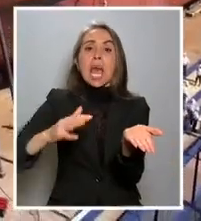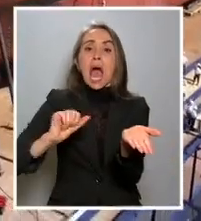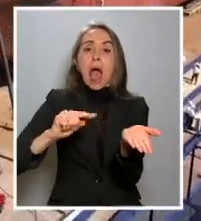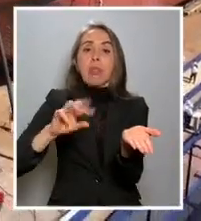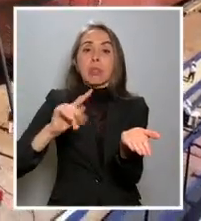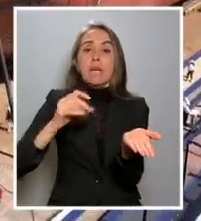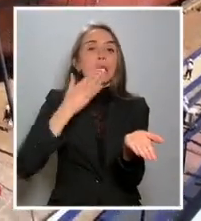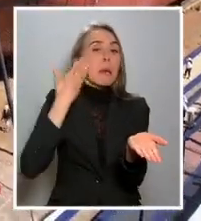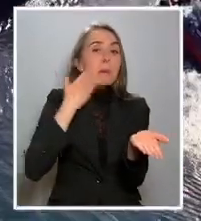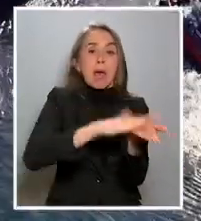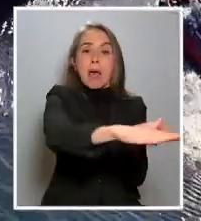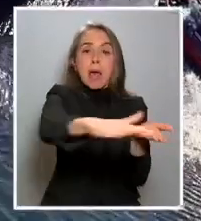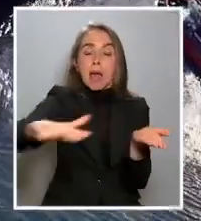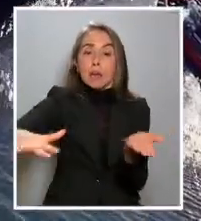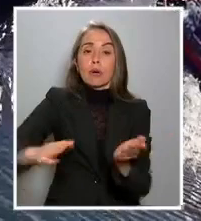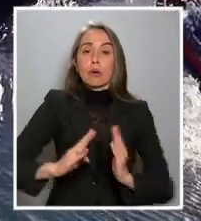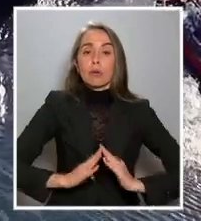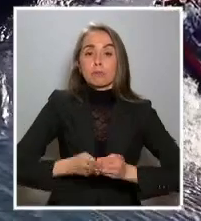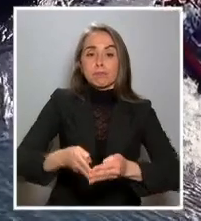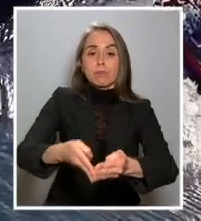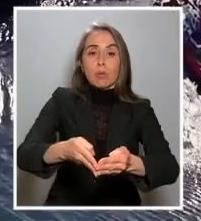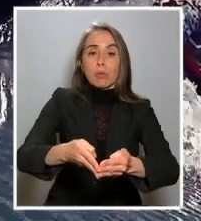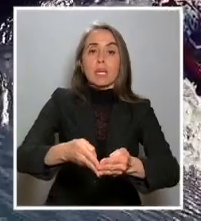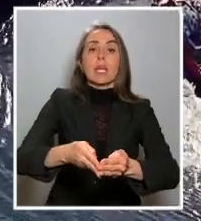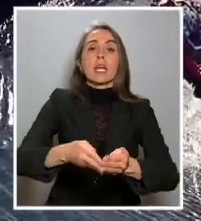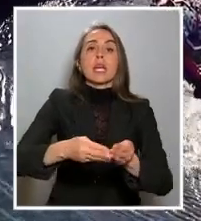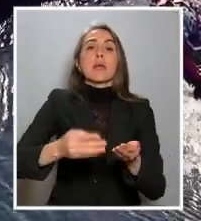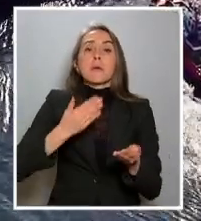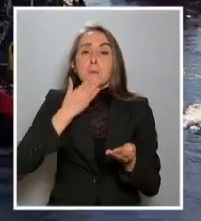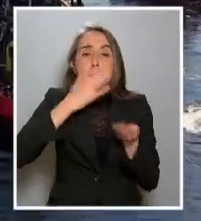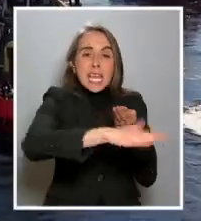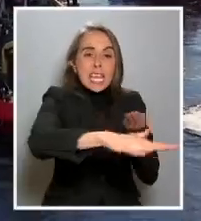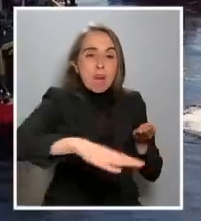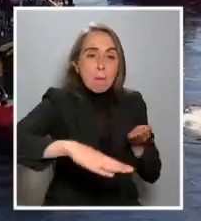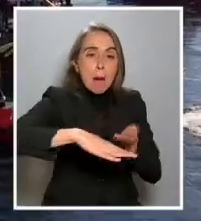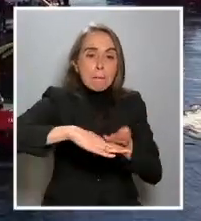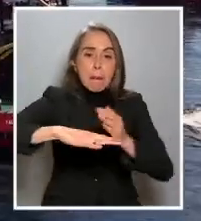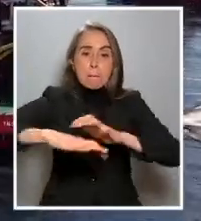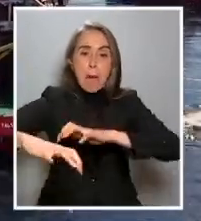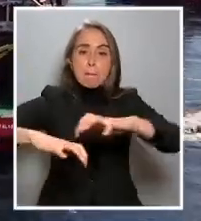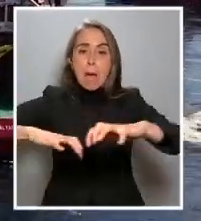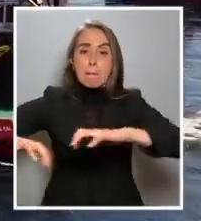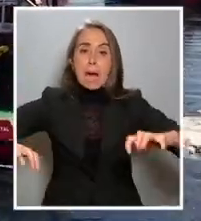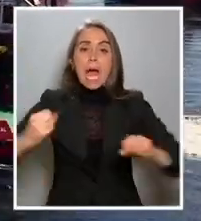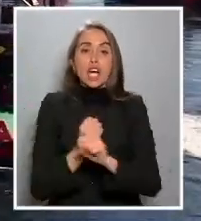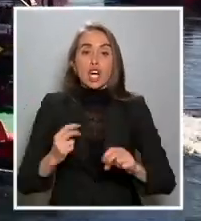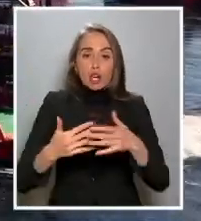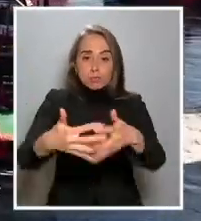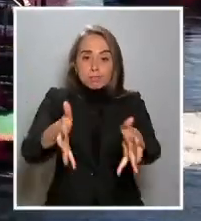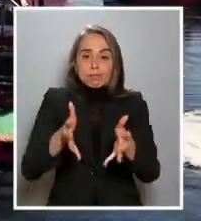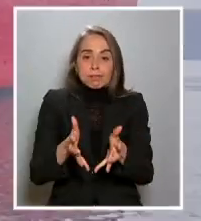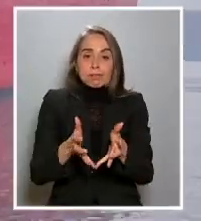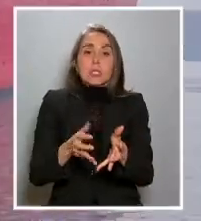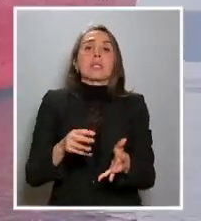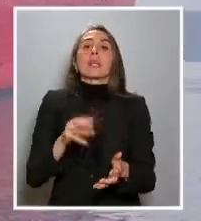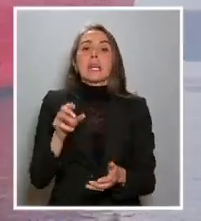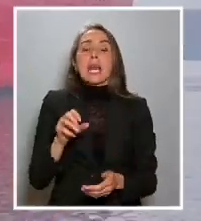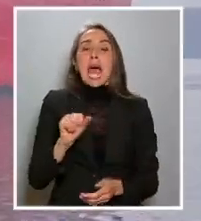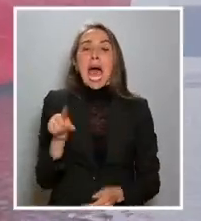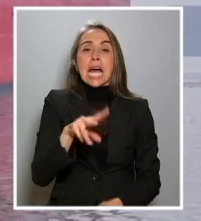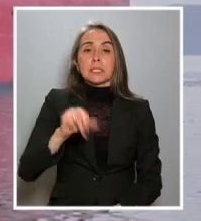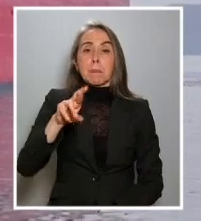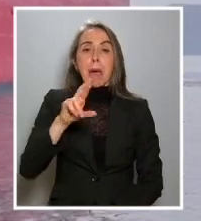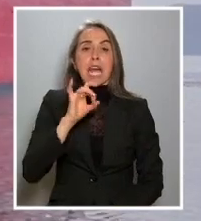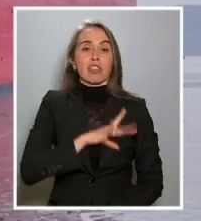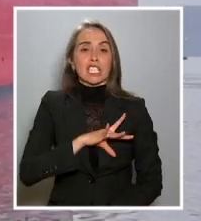año lanzamos al mar el buque rompehielos Biel, que está íntegramente construido por los astilleros y maestranzas de la Armada